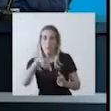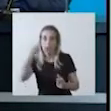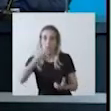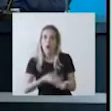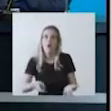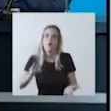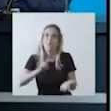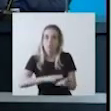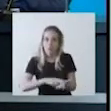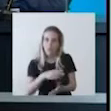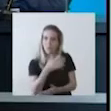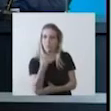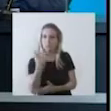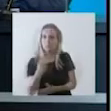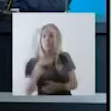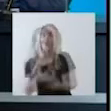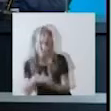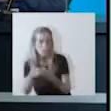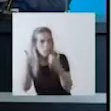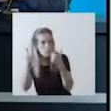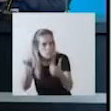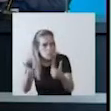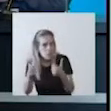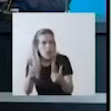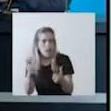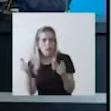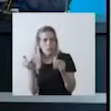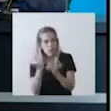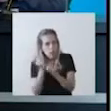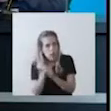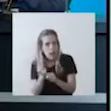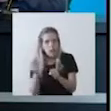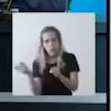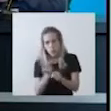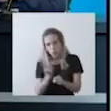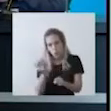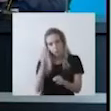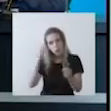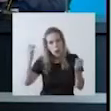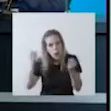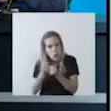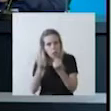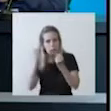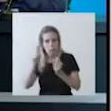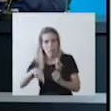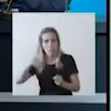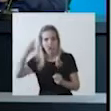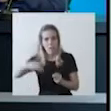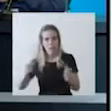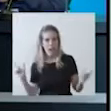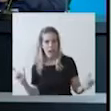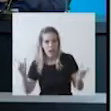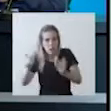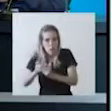todos, la parte odontológica, que es la de mayor riesgo, tanto para el profesional como para el paciente, en este momento no lo podemos